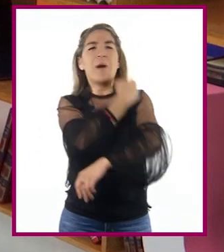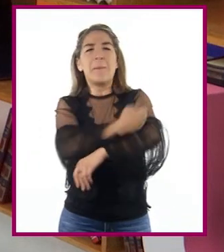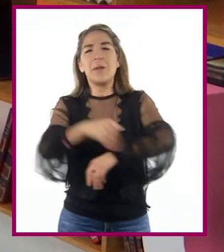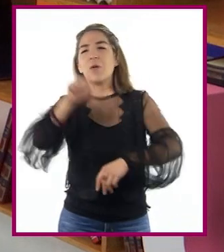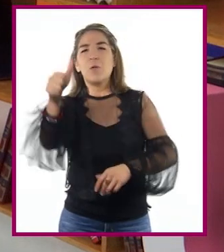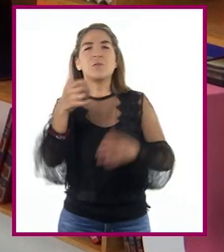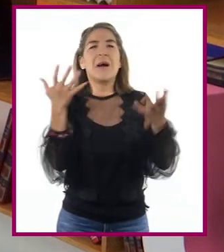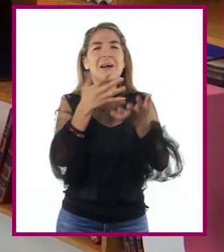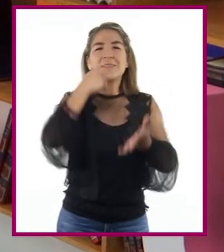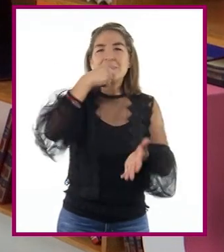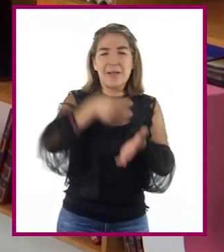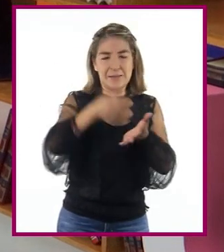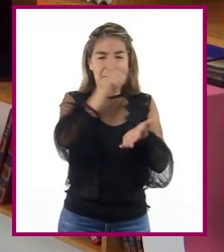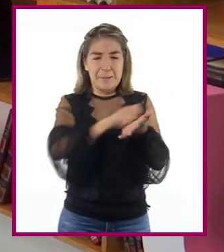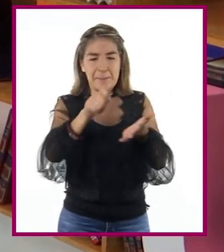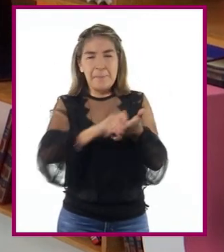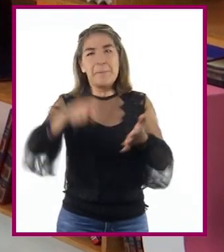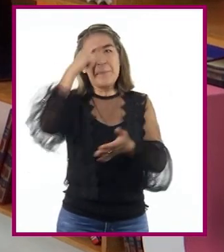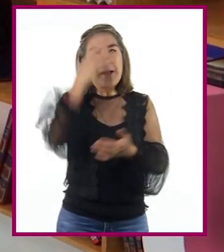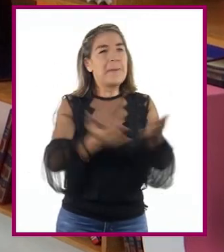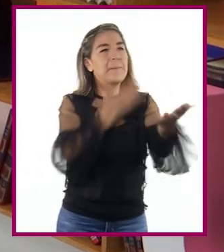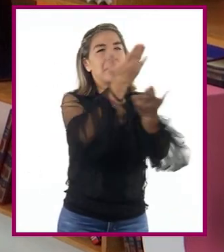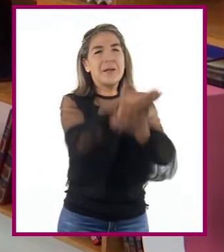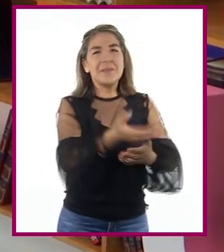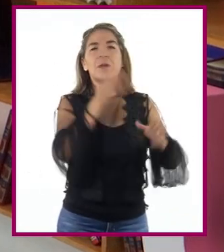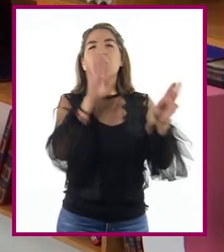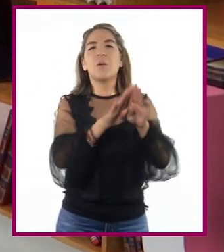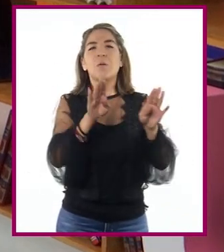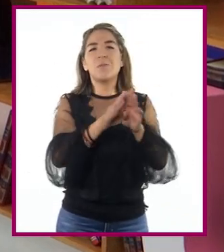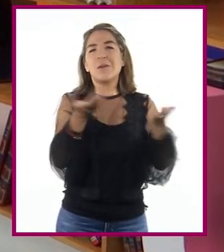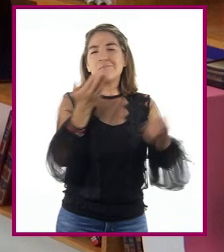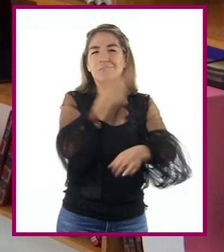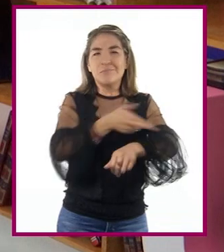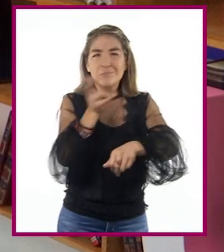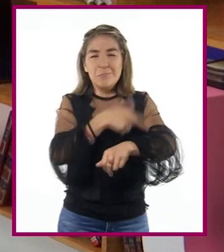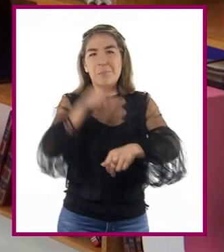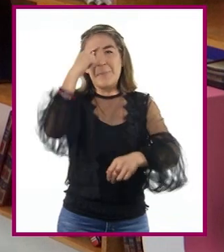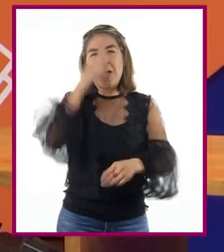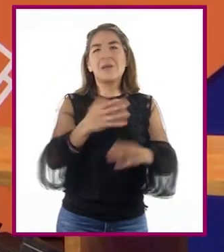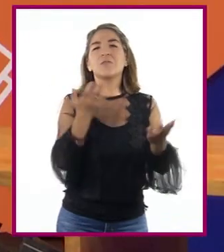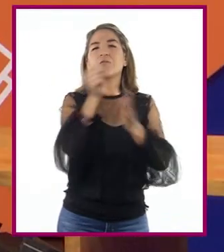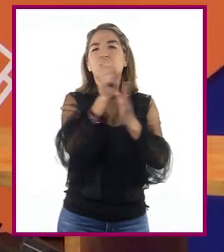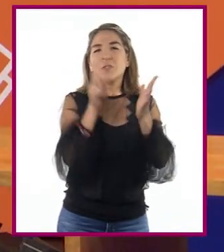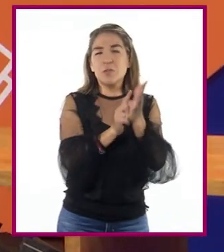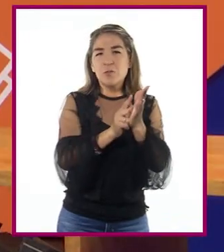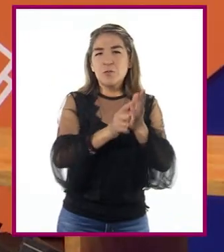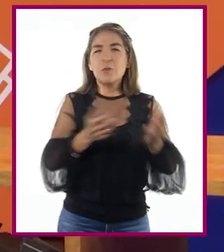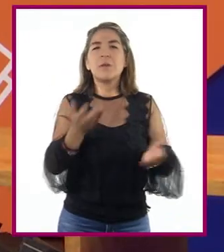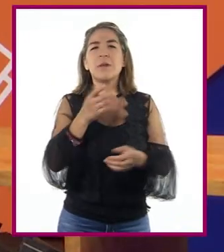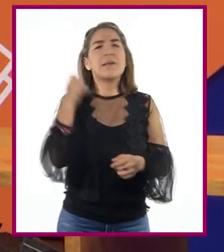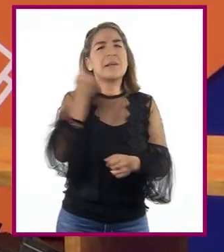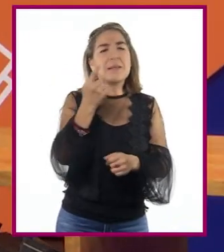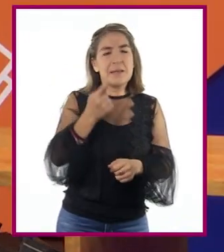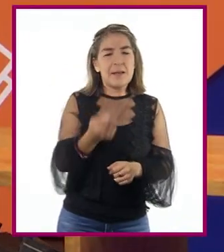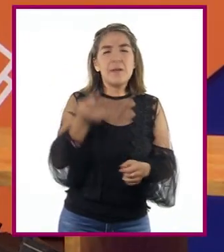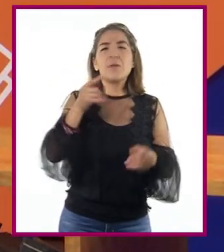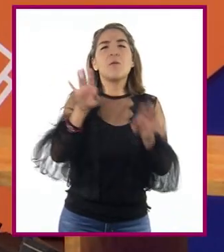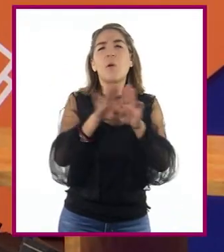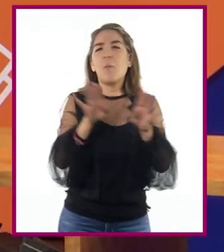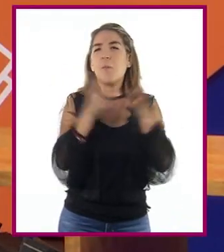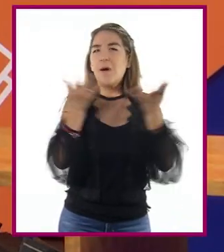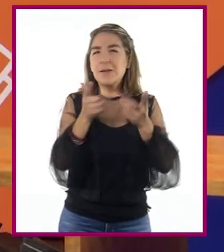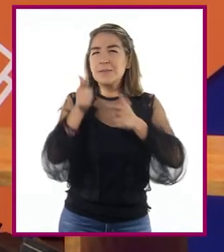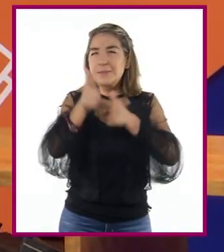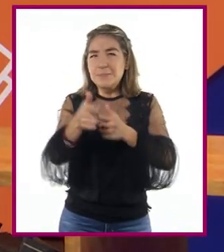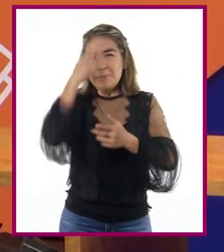carta para solicitar un trámite o hacer una petición o una aclaración? ¿Qué pasos siguieron para